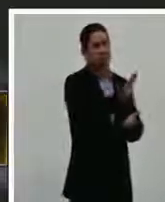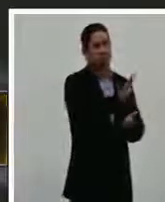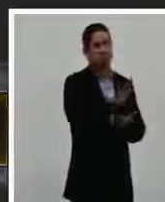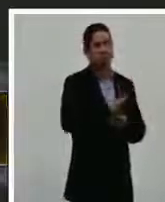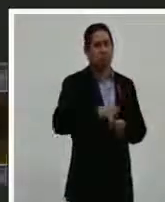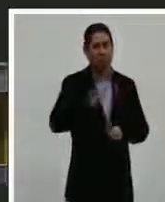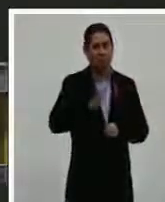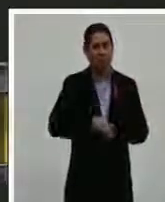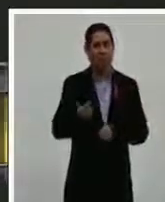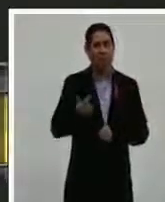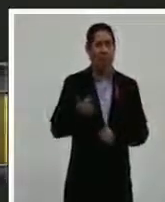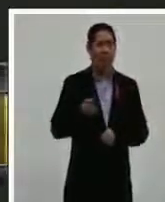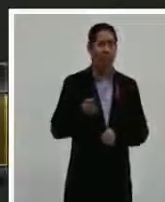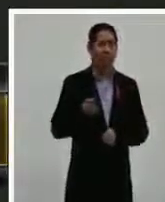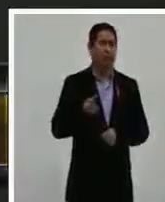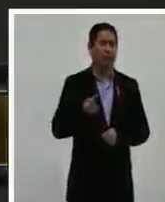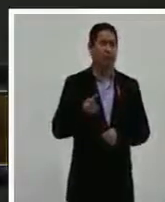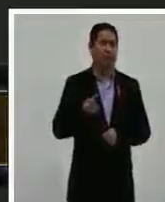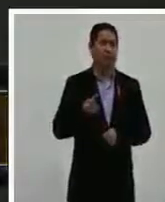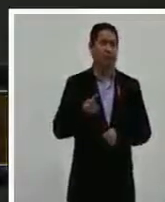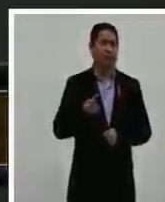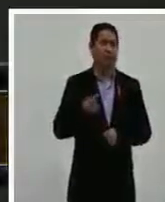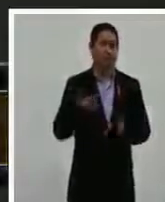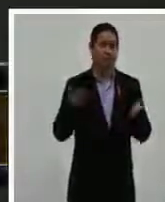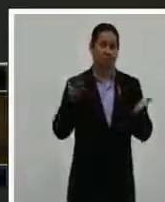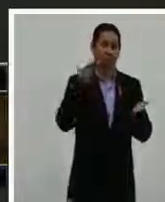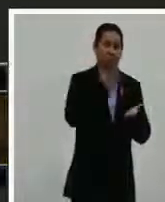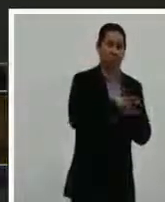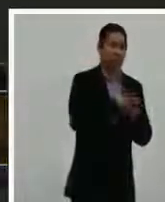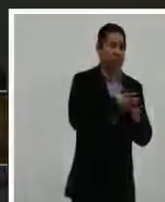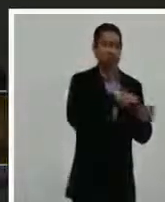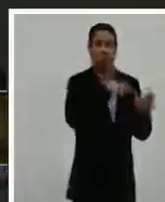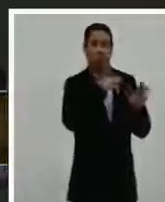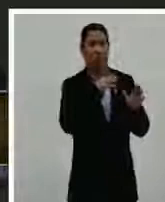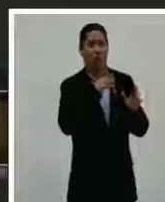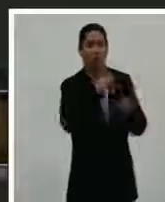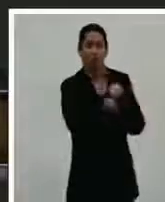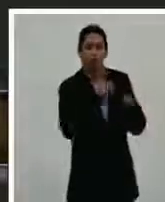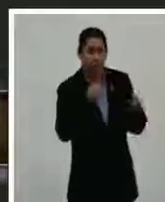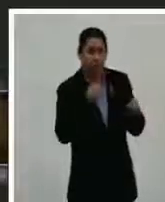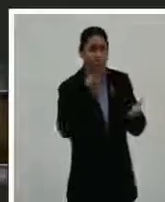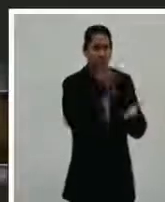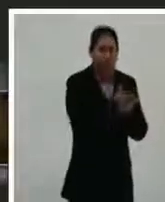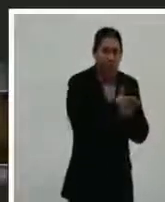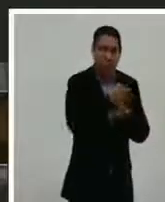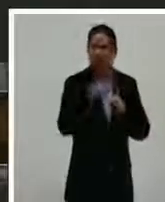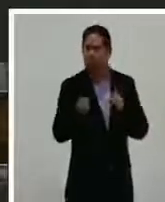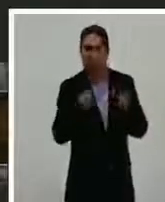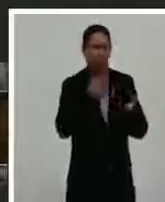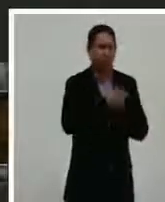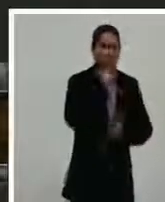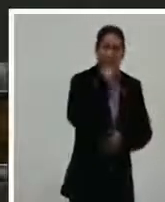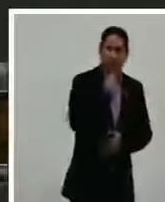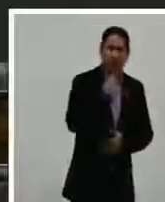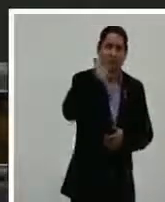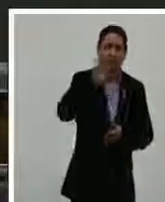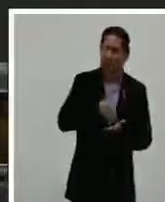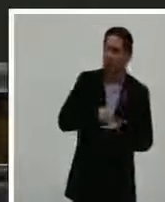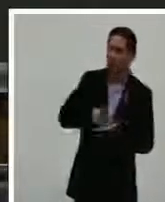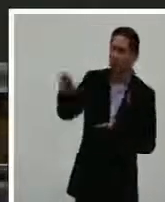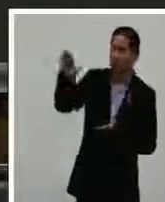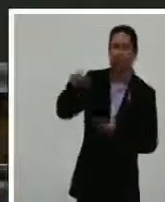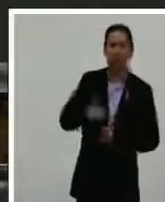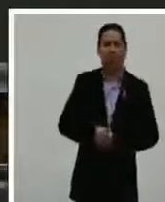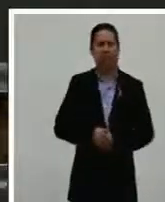manera justificada si falta más de tres veces en un periodo de 30 días pero qué